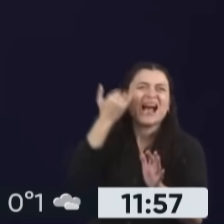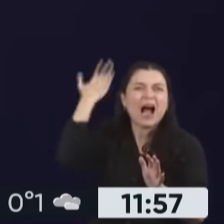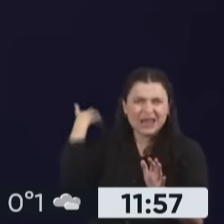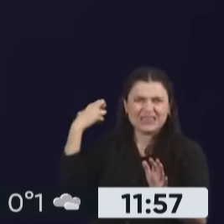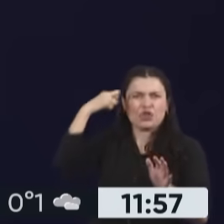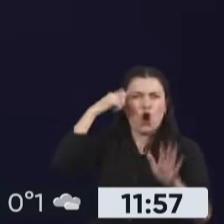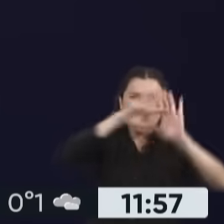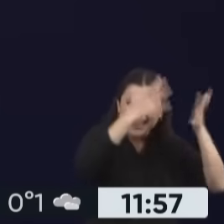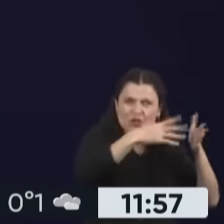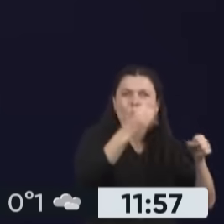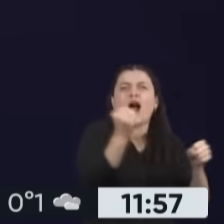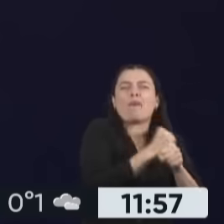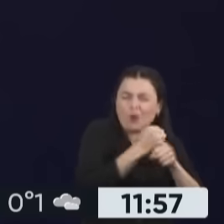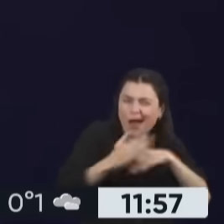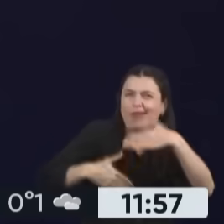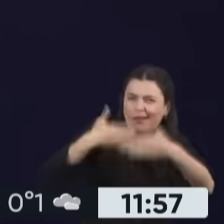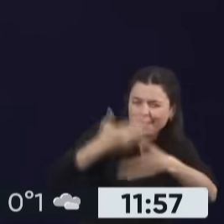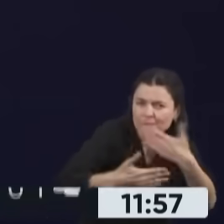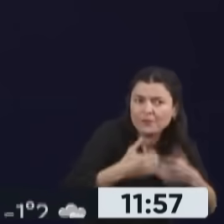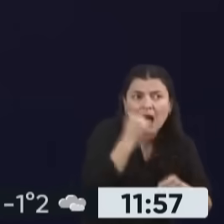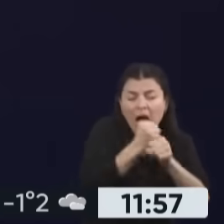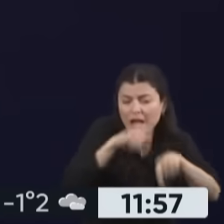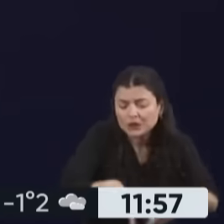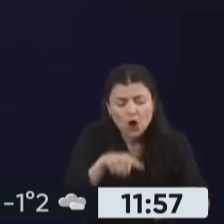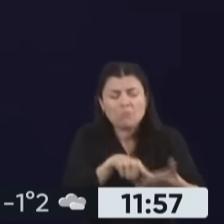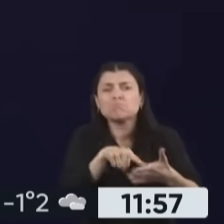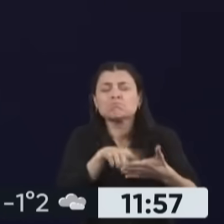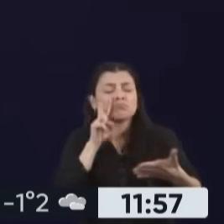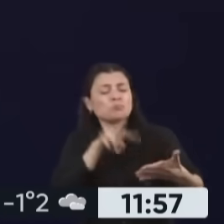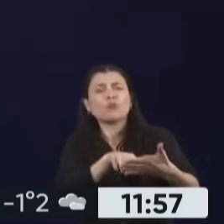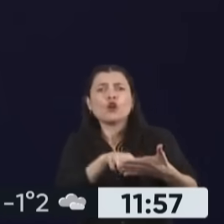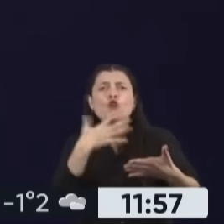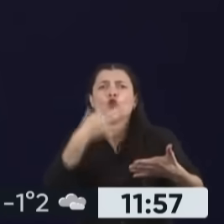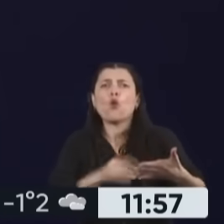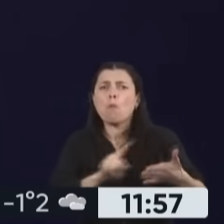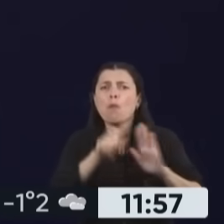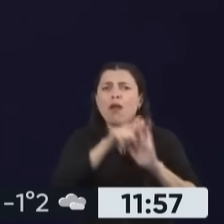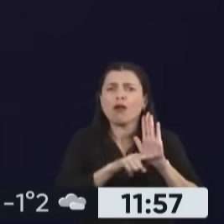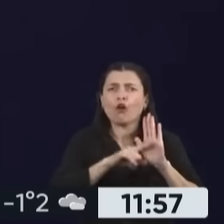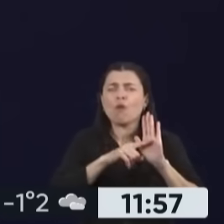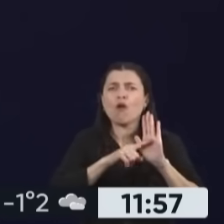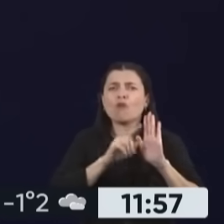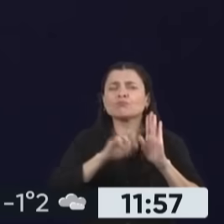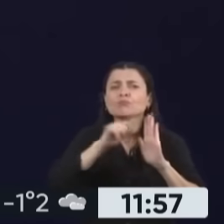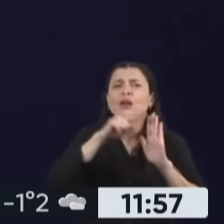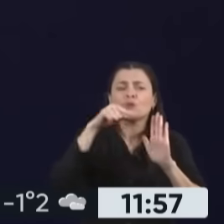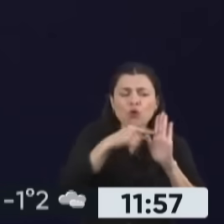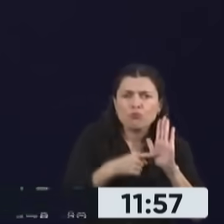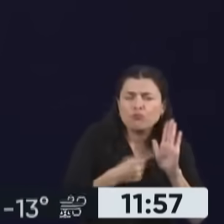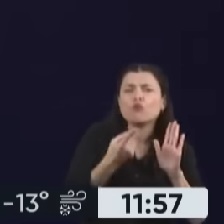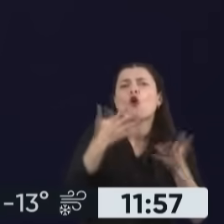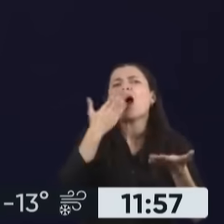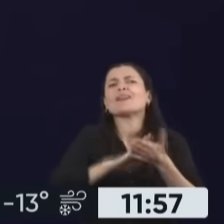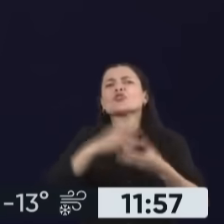Congreso no cuenta con los recursos o con la explicación de las partidas de dónde va a salir ese dinero.